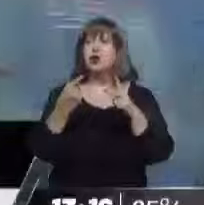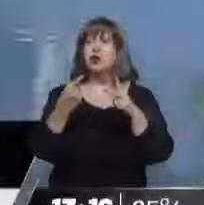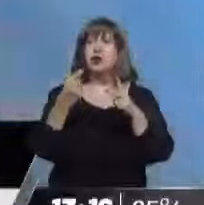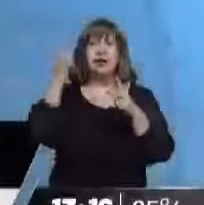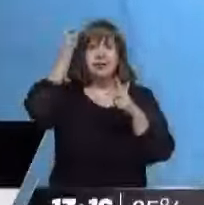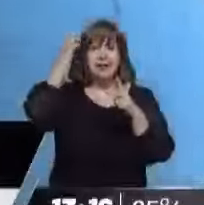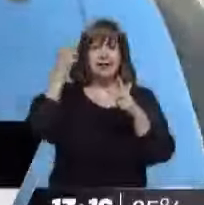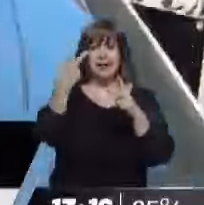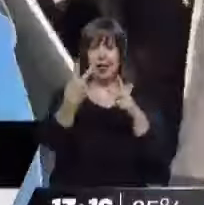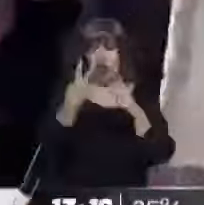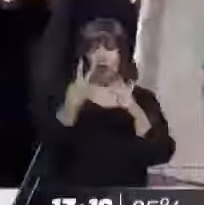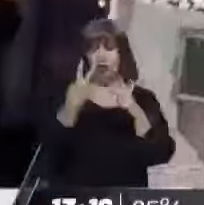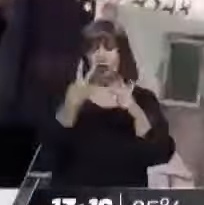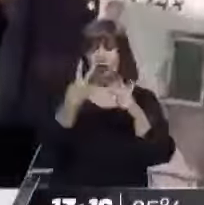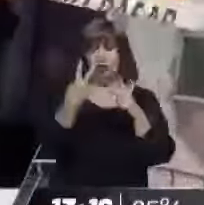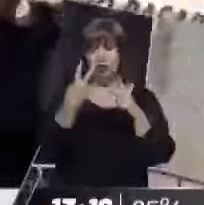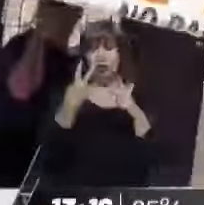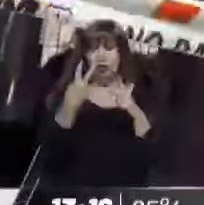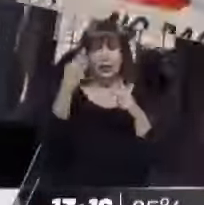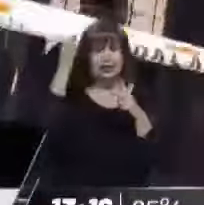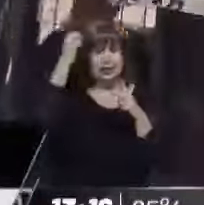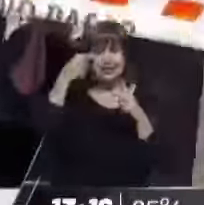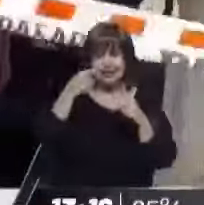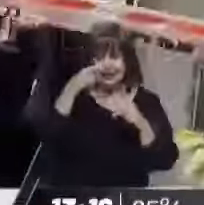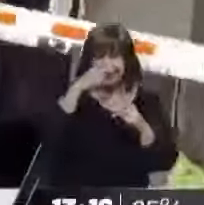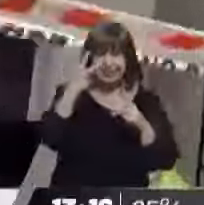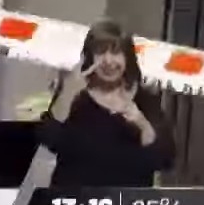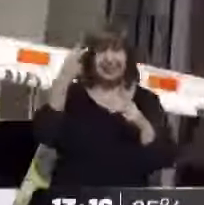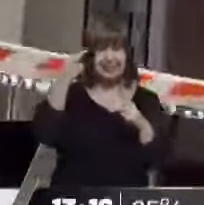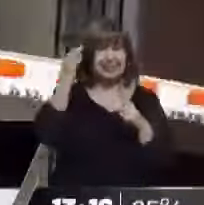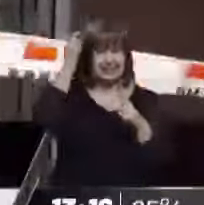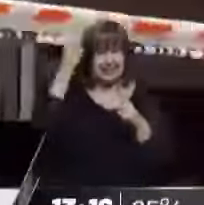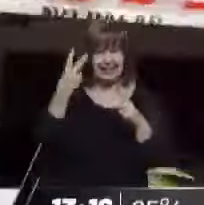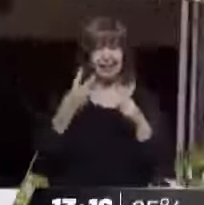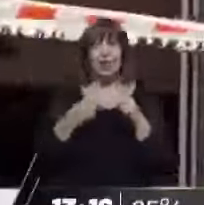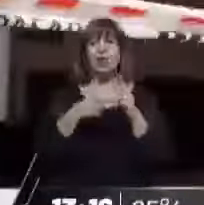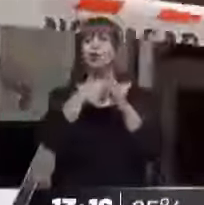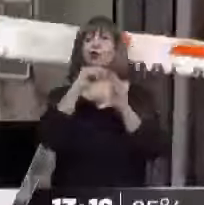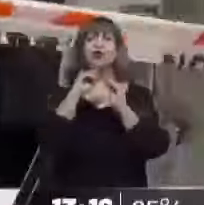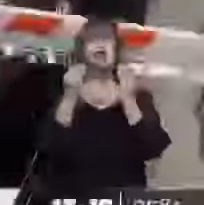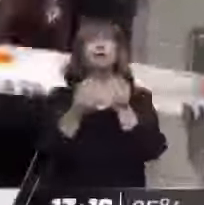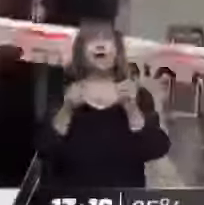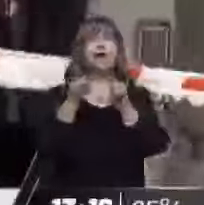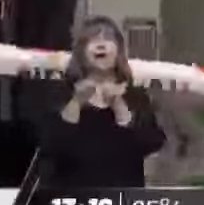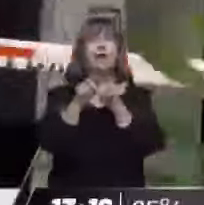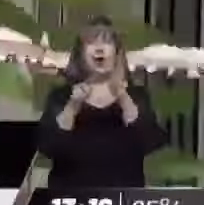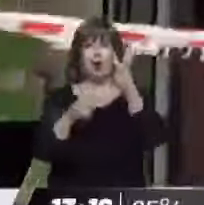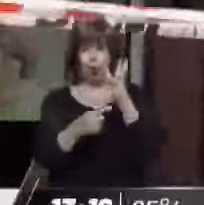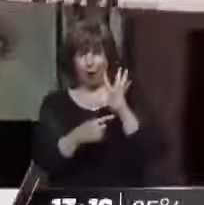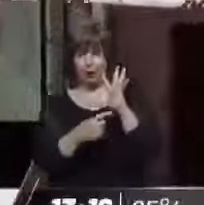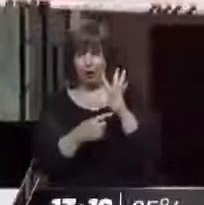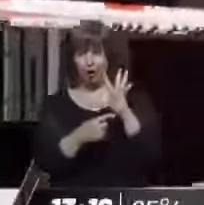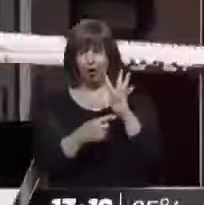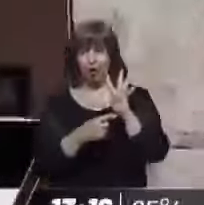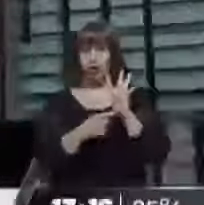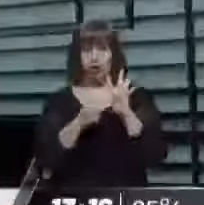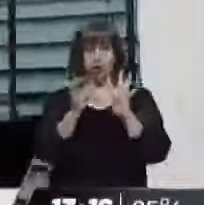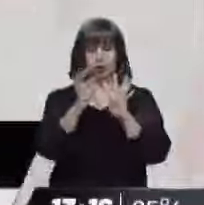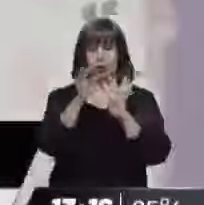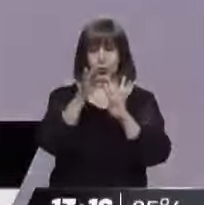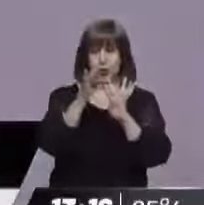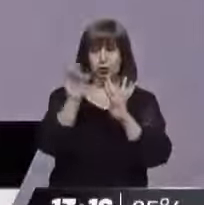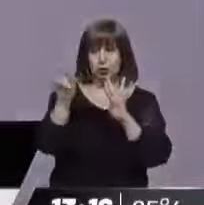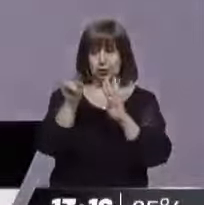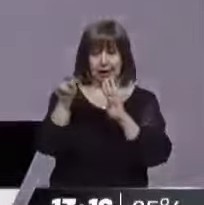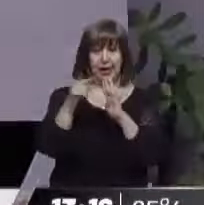tiene 32. Pablo, 37 y 32. Somos cuatro hermanos. Bueno, ahí contaba puntualmente que los